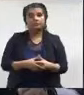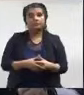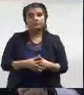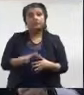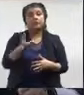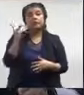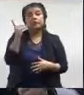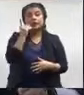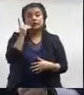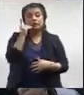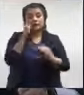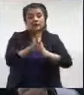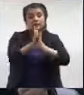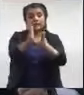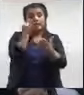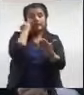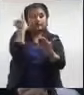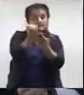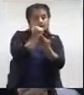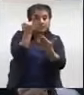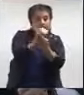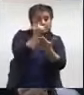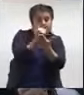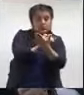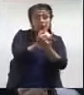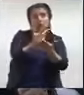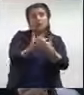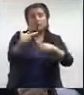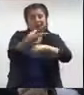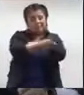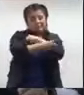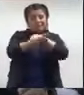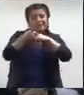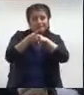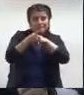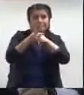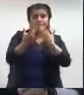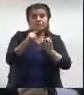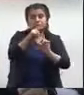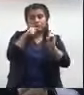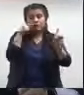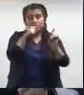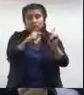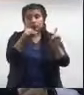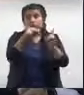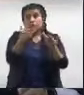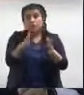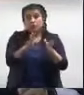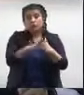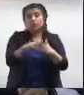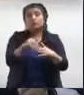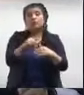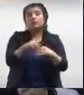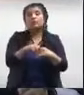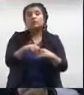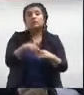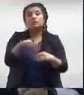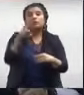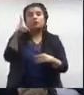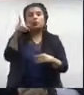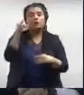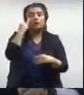Dirección General de Investigación Criminal, esta es la denominada por sus siglas como la